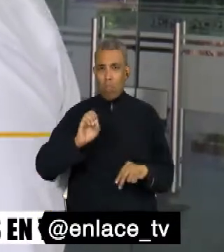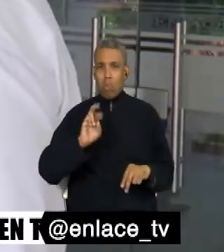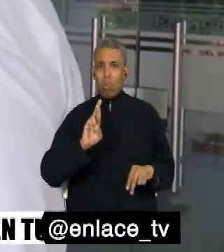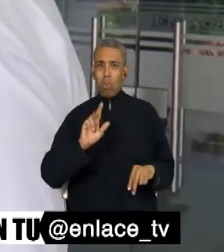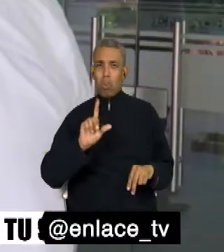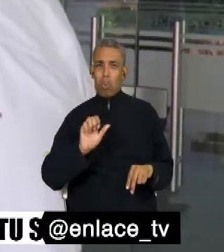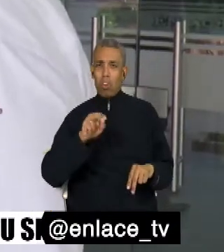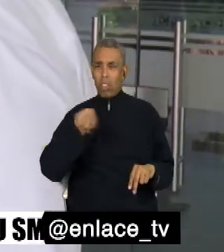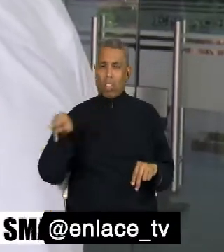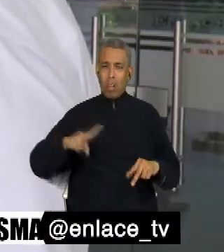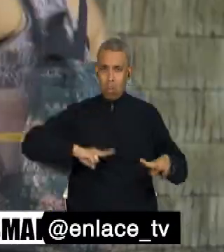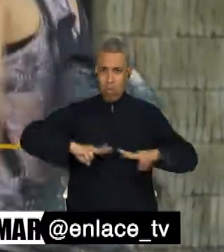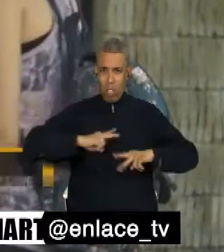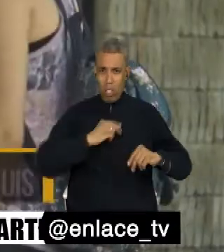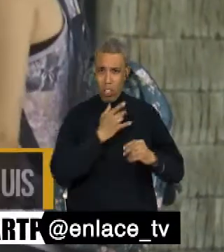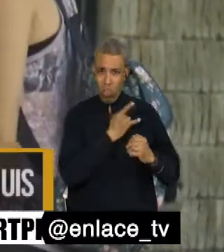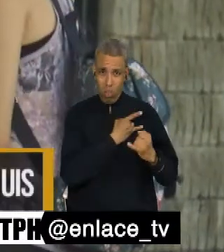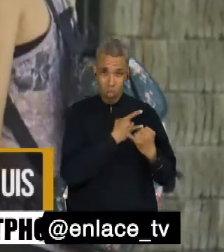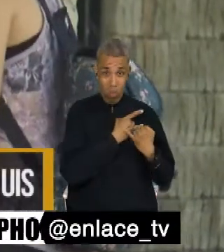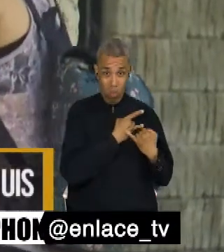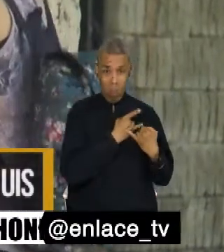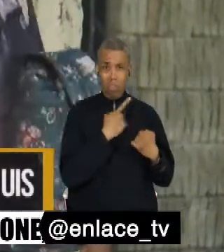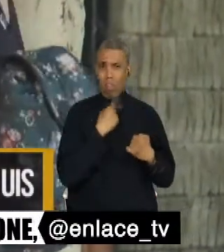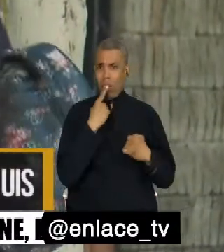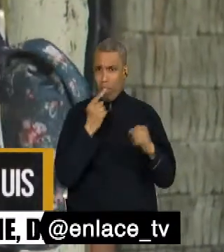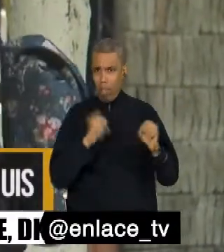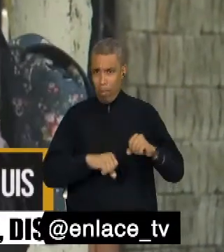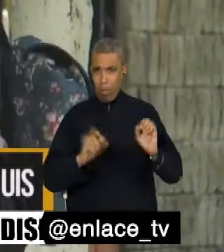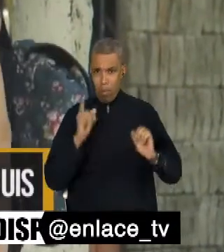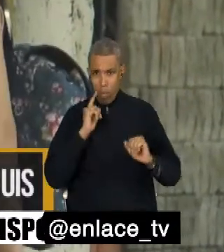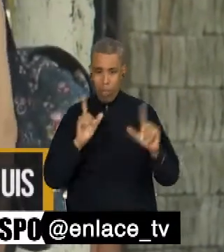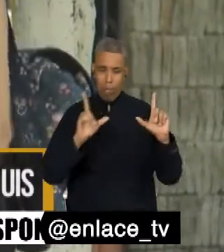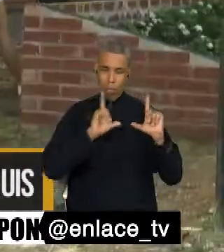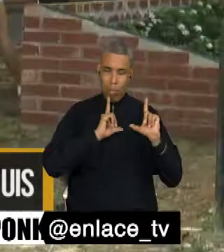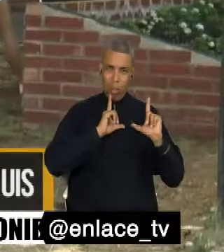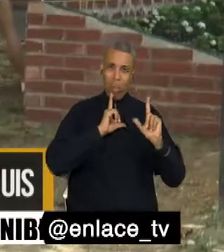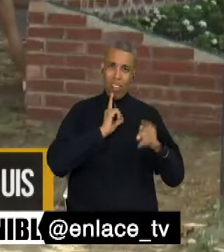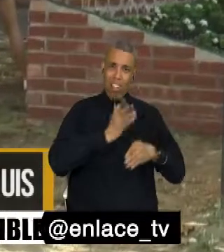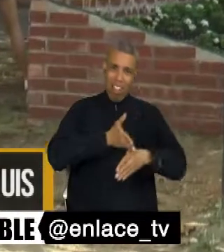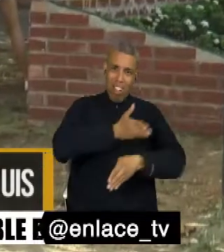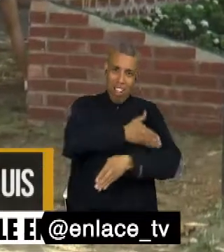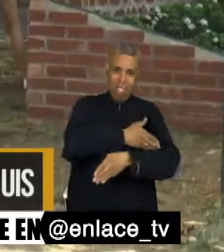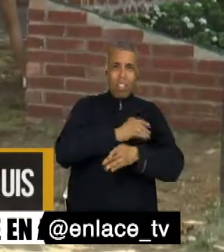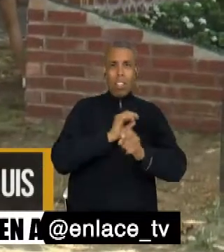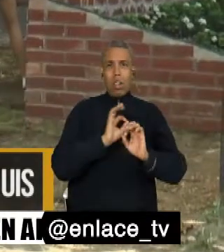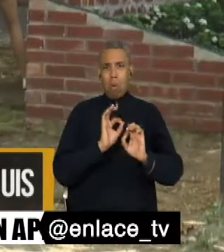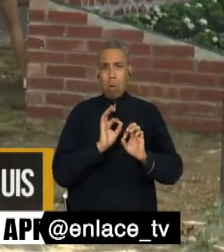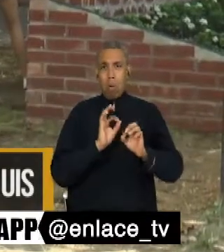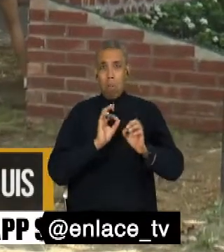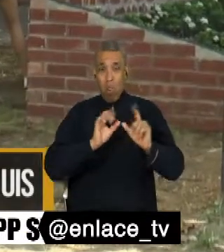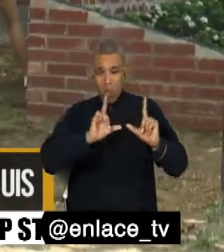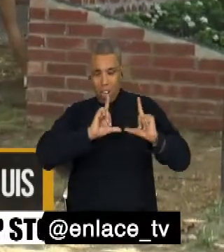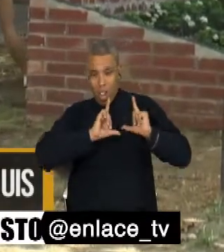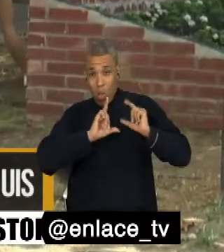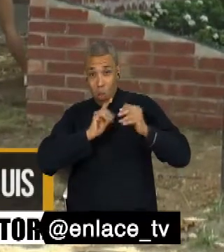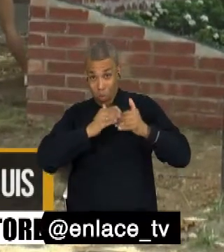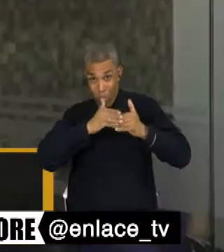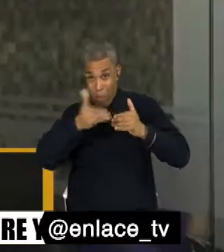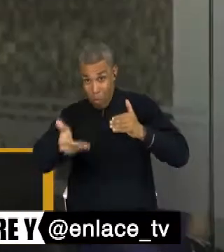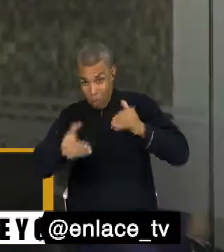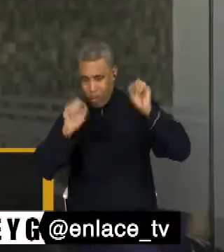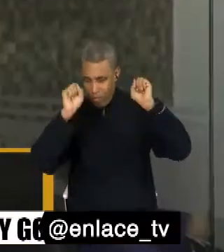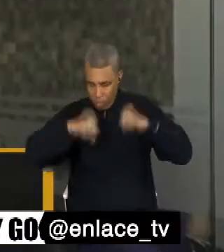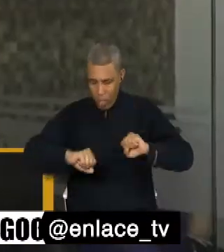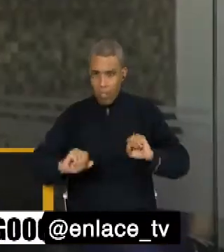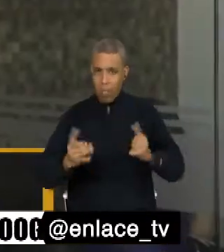campus universitario ya están disponibles las postulaciones para esta etapa del inicio de la carrera profesional. A hacer las inscripciones para